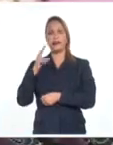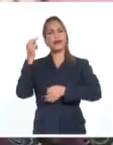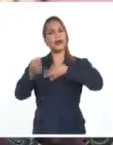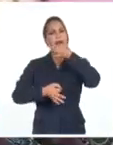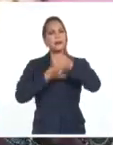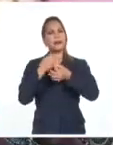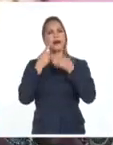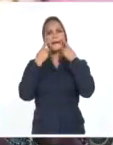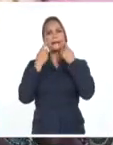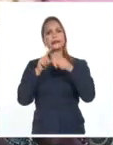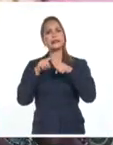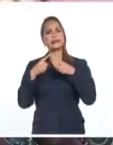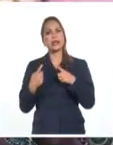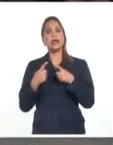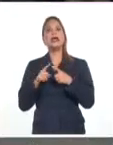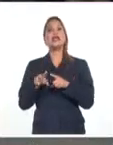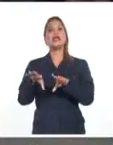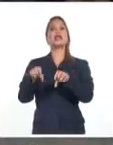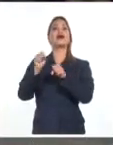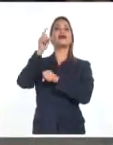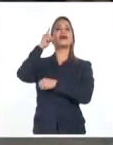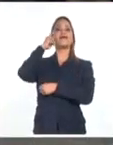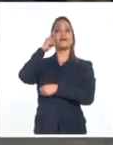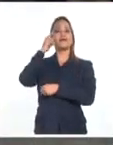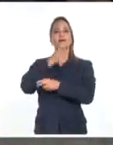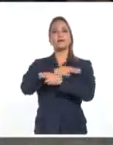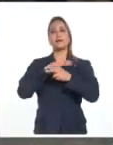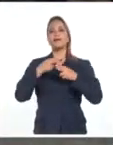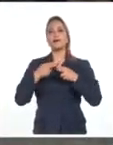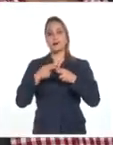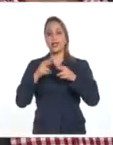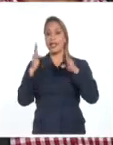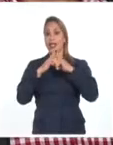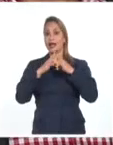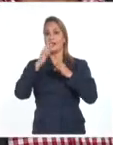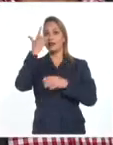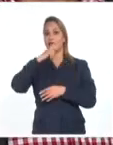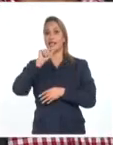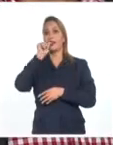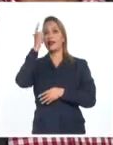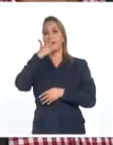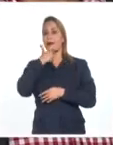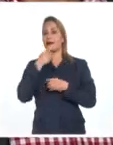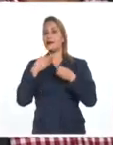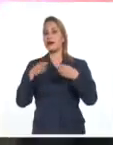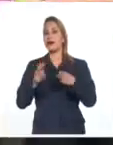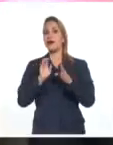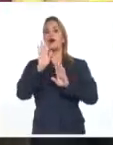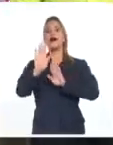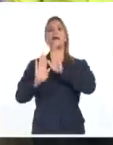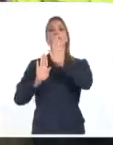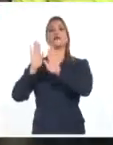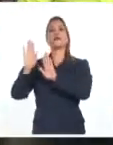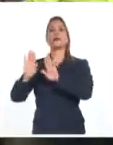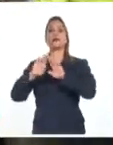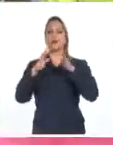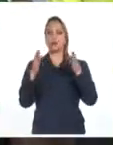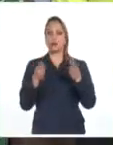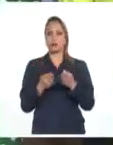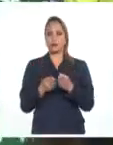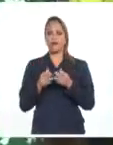la importancia del rescate de la memoria histórica. En la Casa del Alba Cultural se inauguró la exposición Todo 11 tiene su